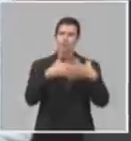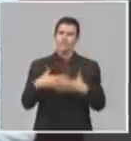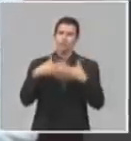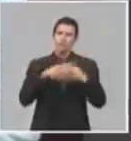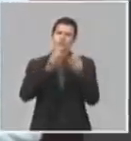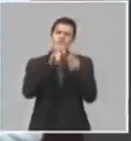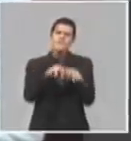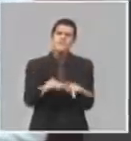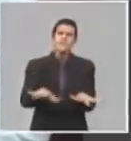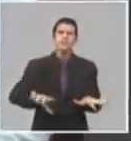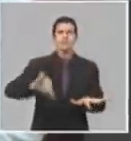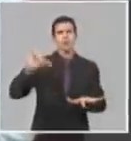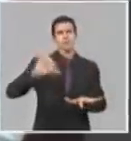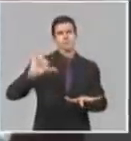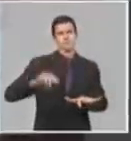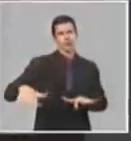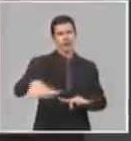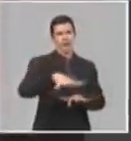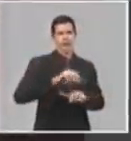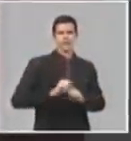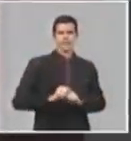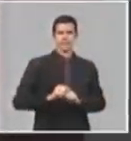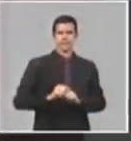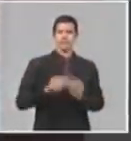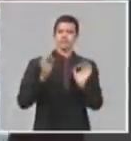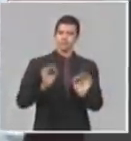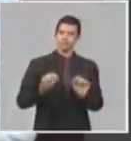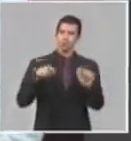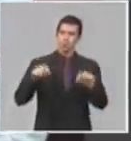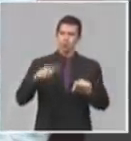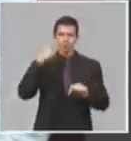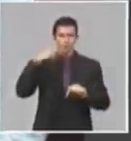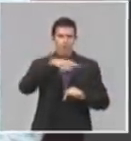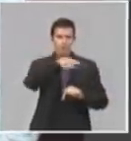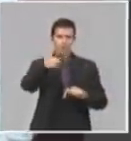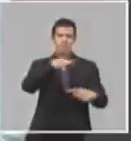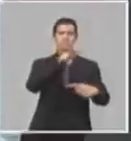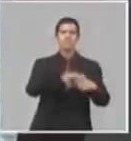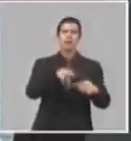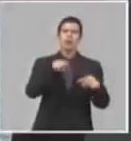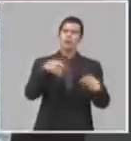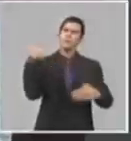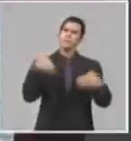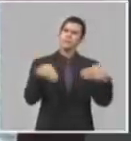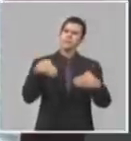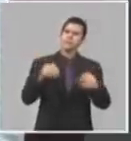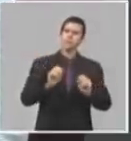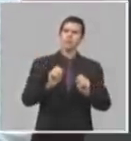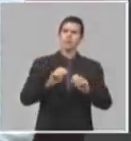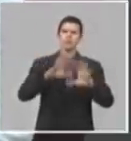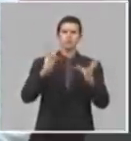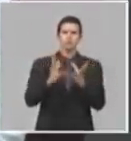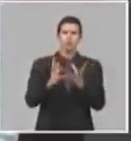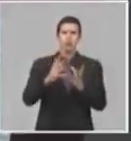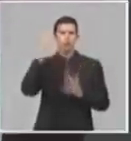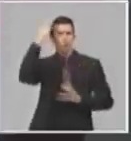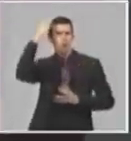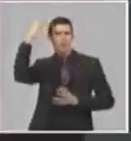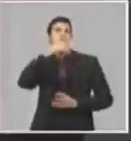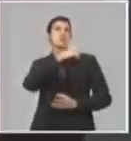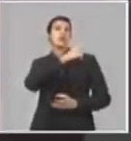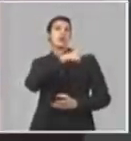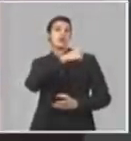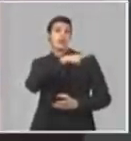Ministros y participan los gobernadores. La próxima semana con esta información estaremos llegando a los presidentes